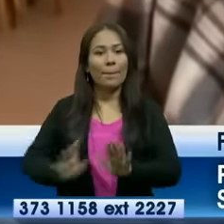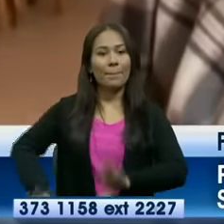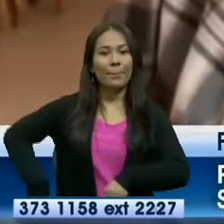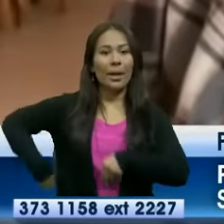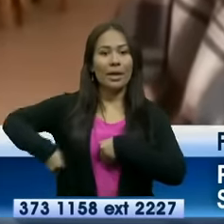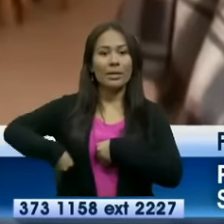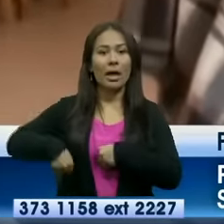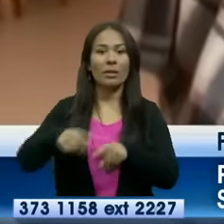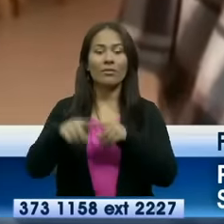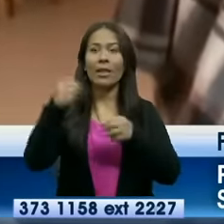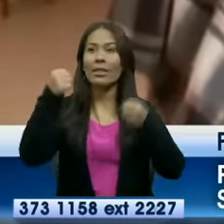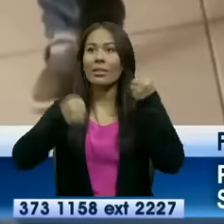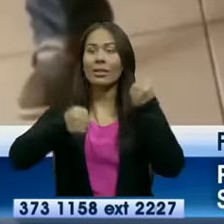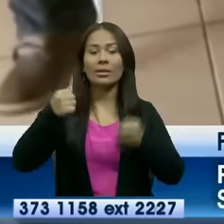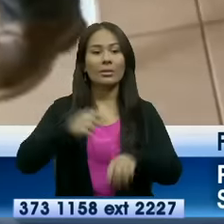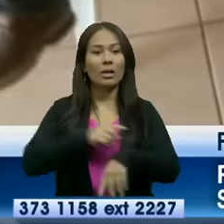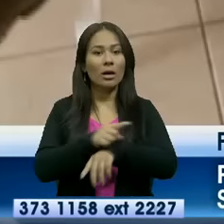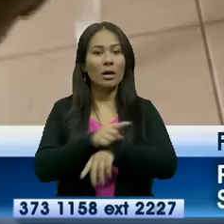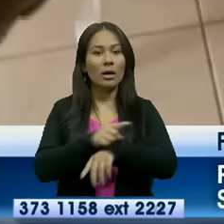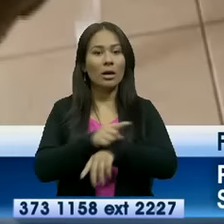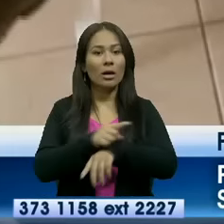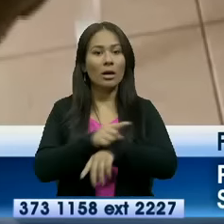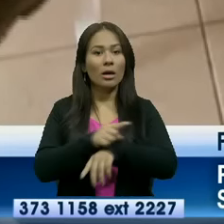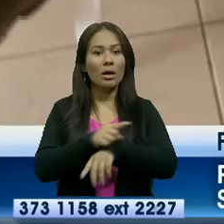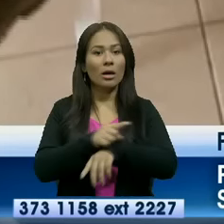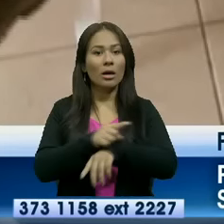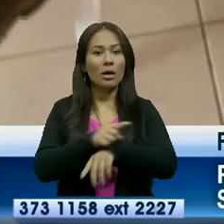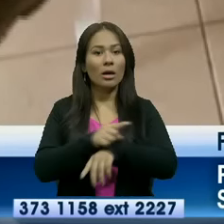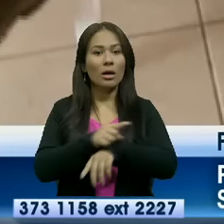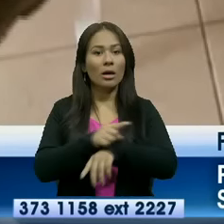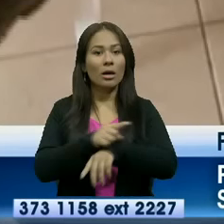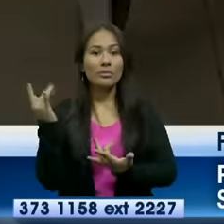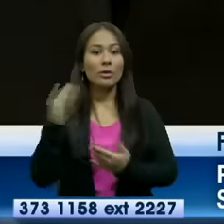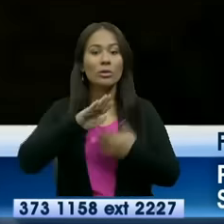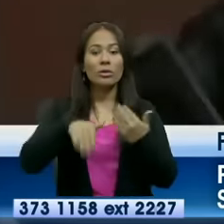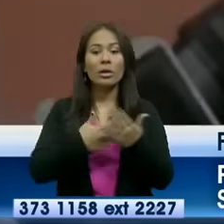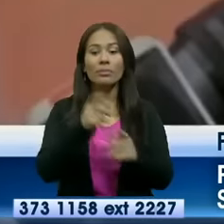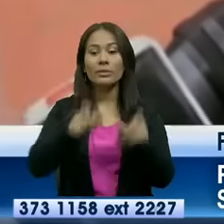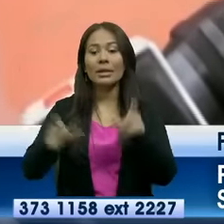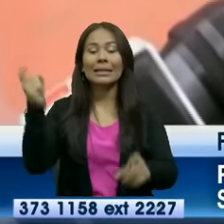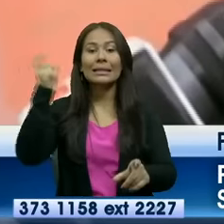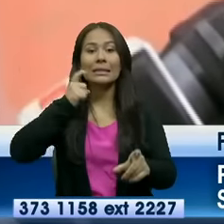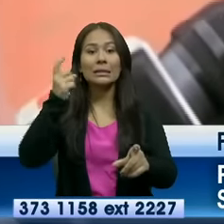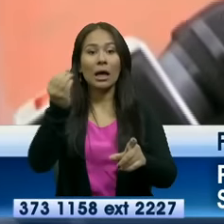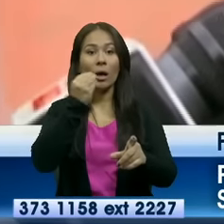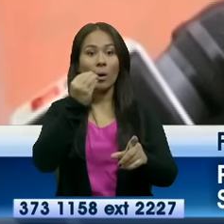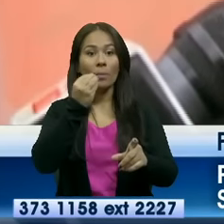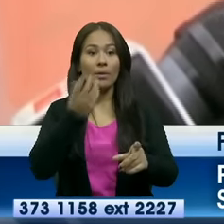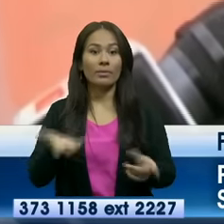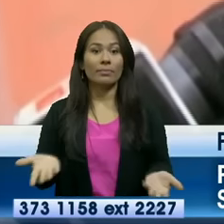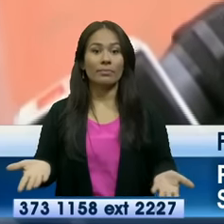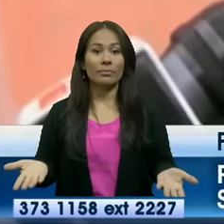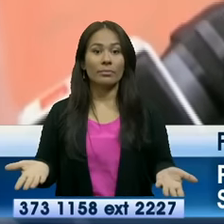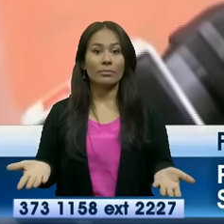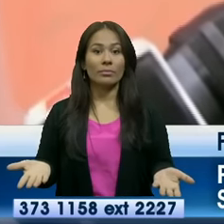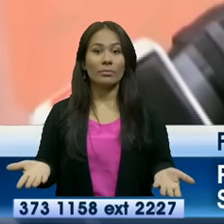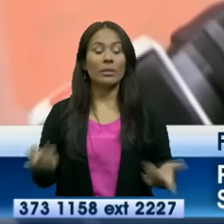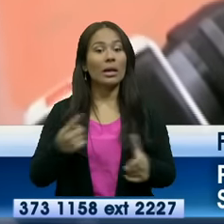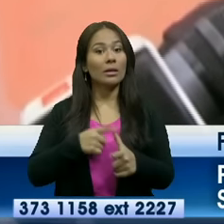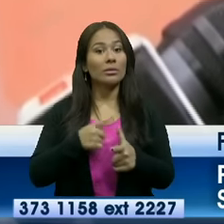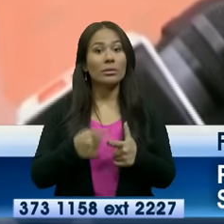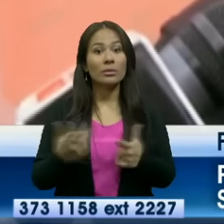infante, leche. Las horas pasan y el hambre no espera. Todos necesitan comer. Y eso cuesta. Entonces por